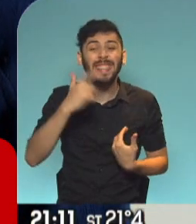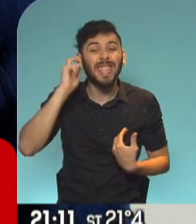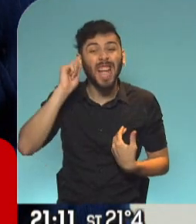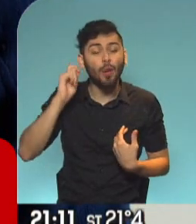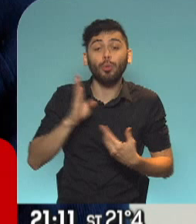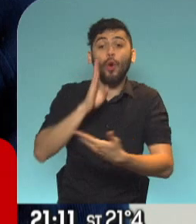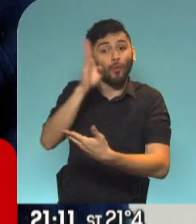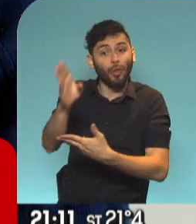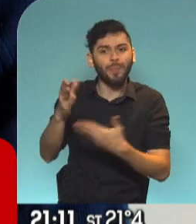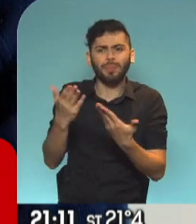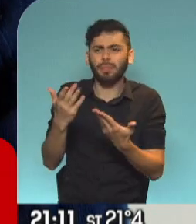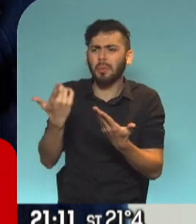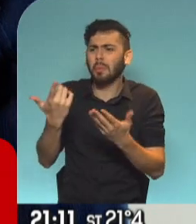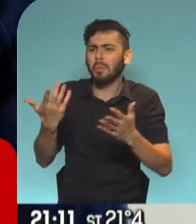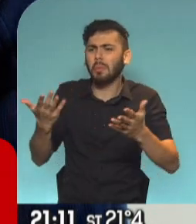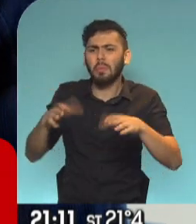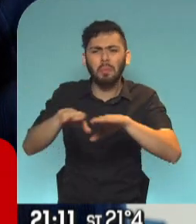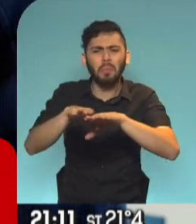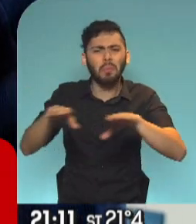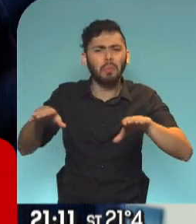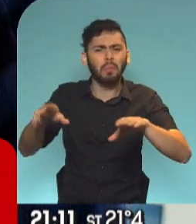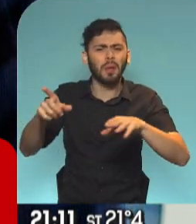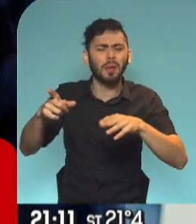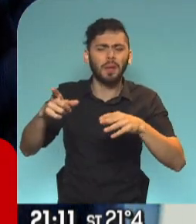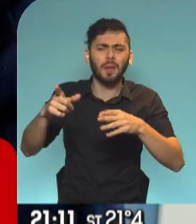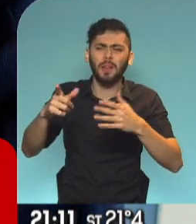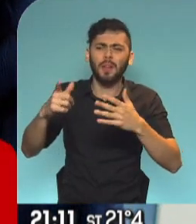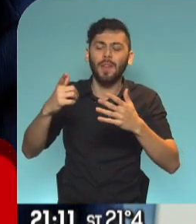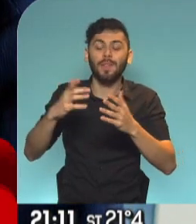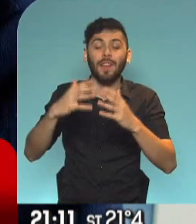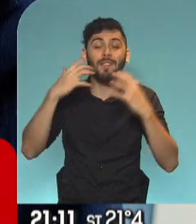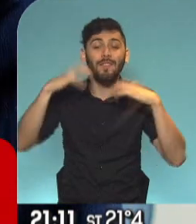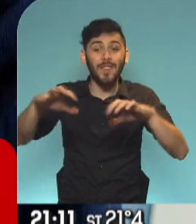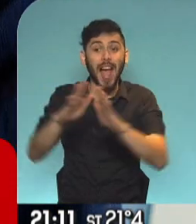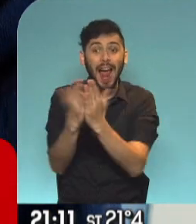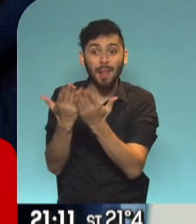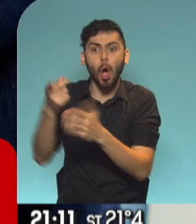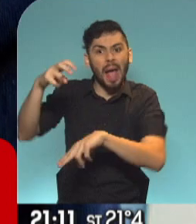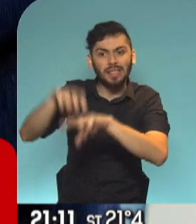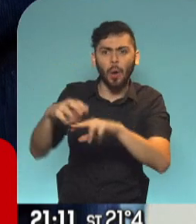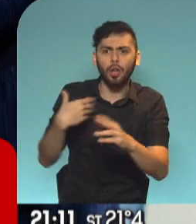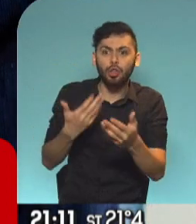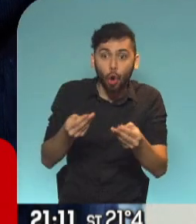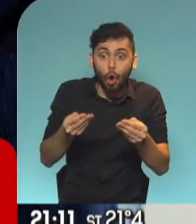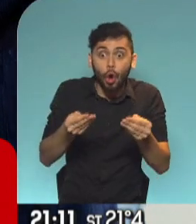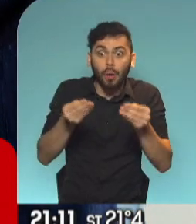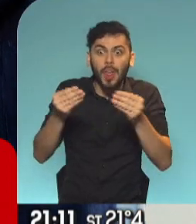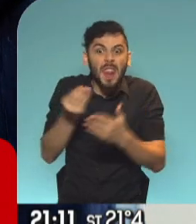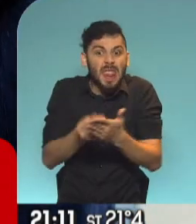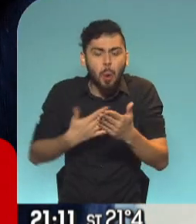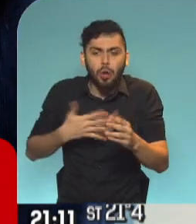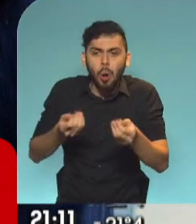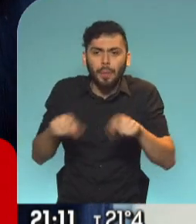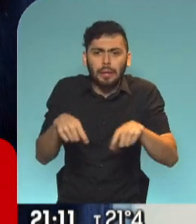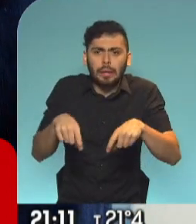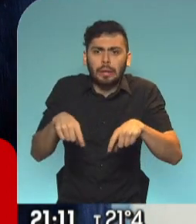dibujos en una sobremesa después de una feria del libro, y me temblaban las piernas